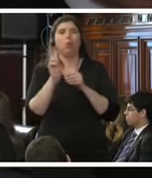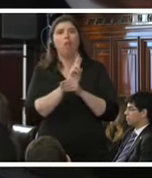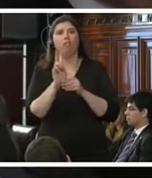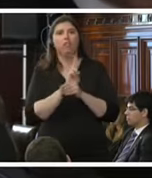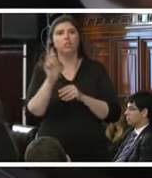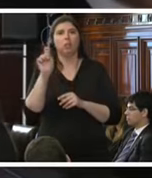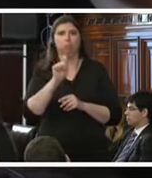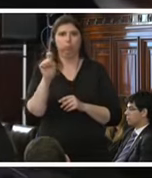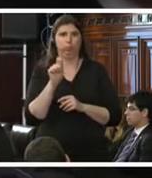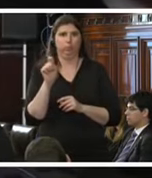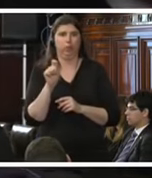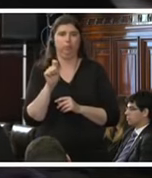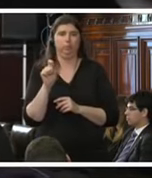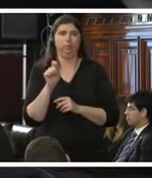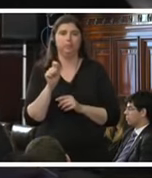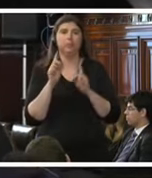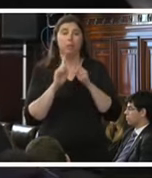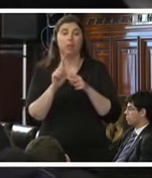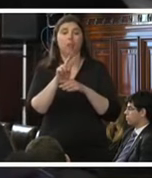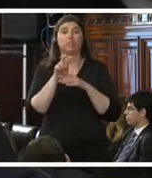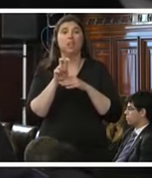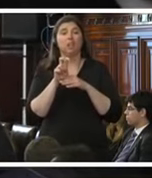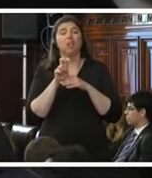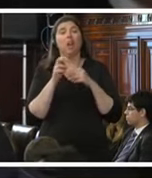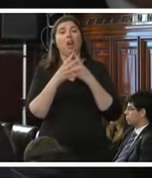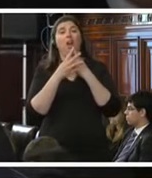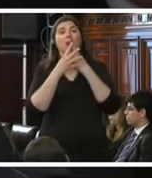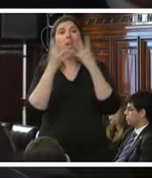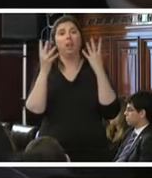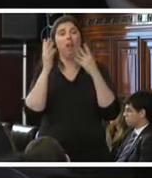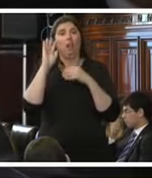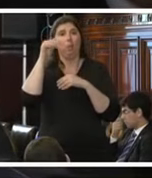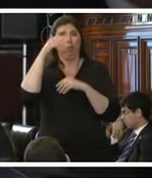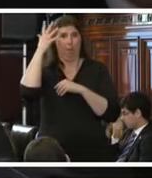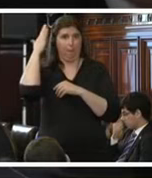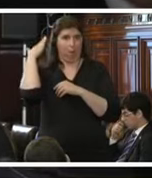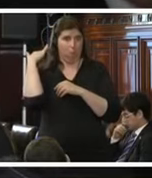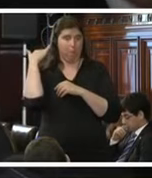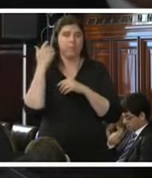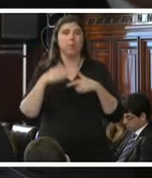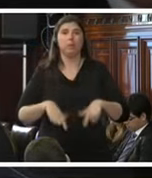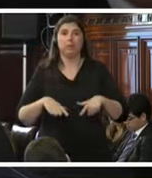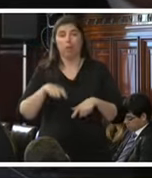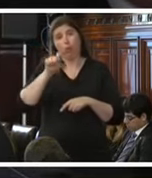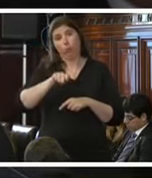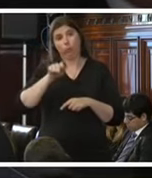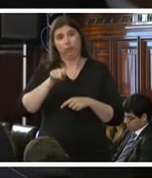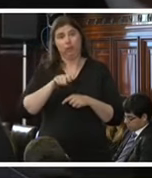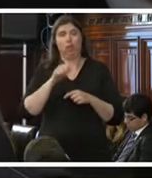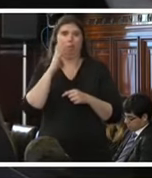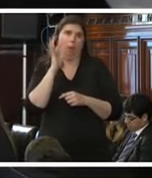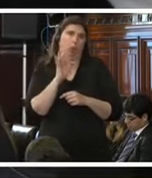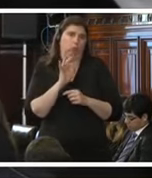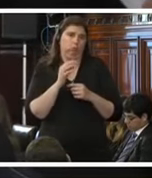Pública, de la Fiscalía General de la República, Ministerio de Justicia, y si me olvido, disculpen,